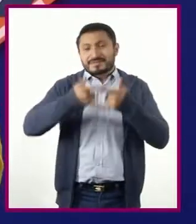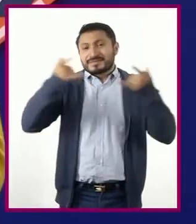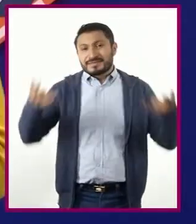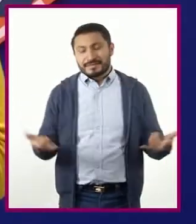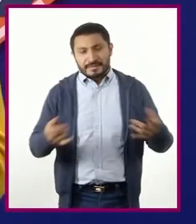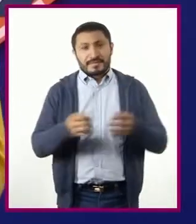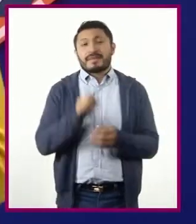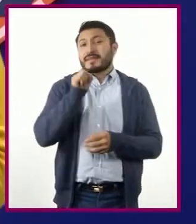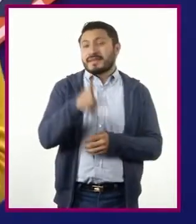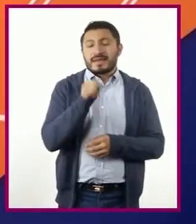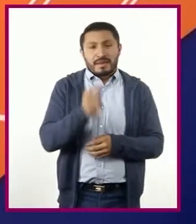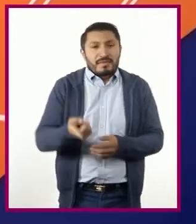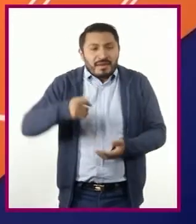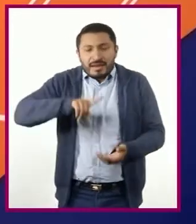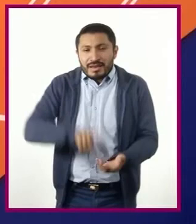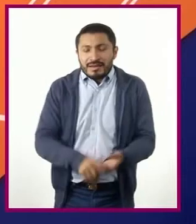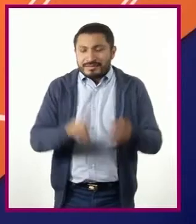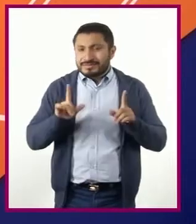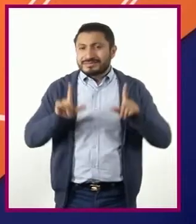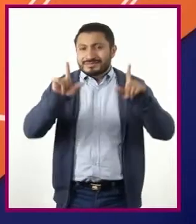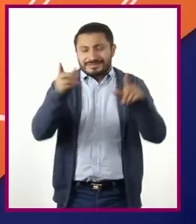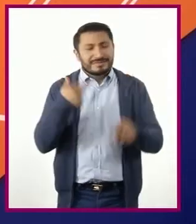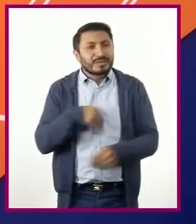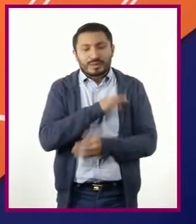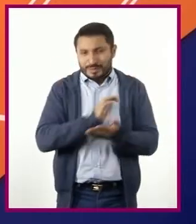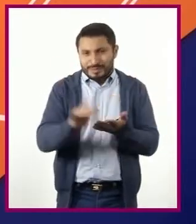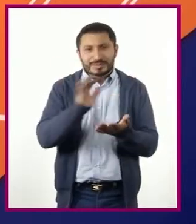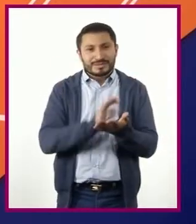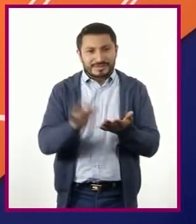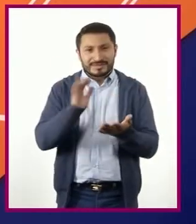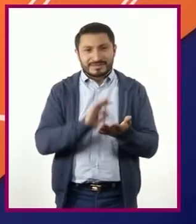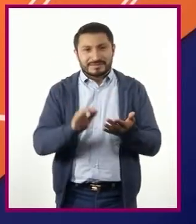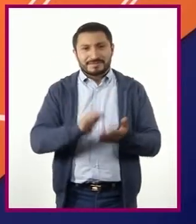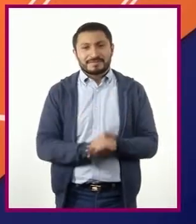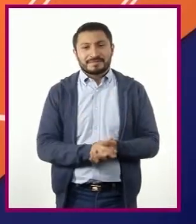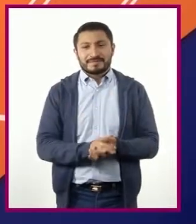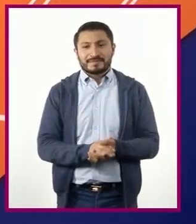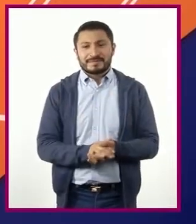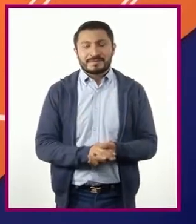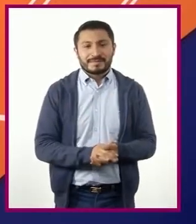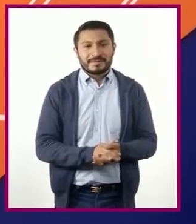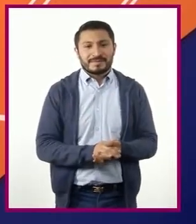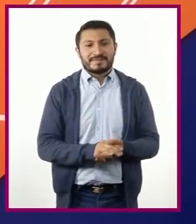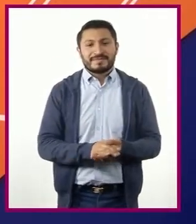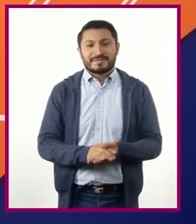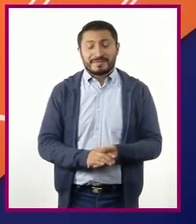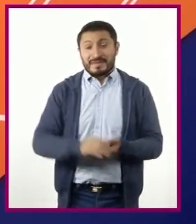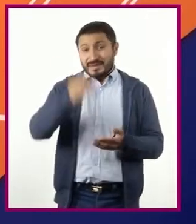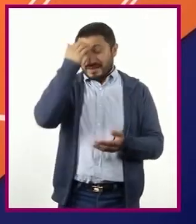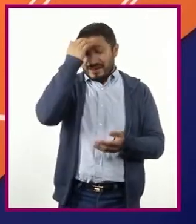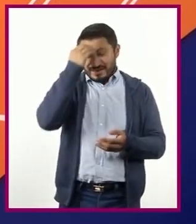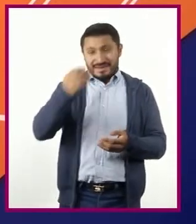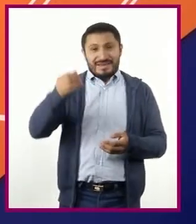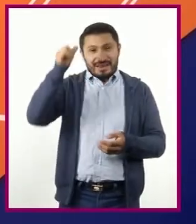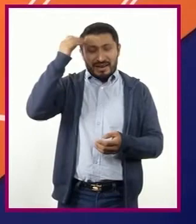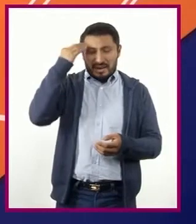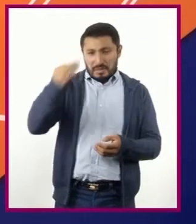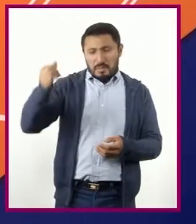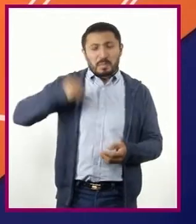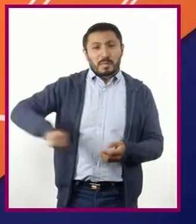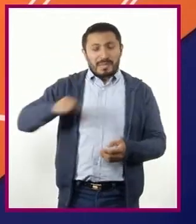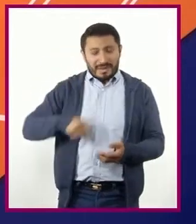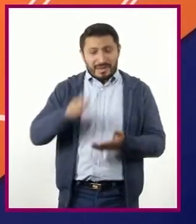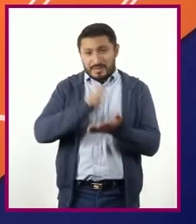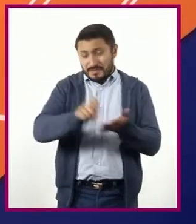Además está presente en el fragmento que leímos anteriormente. Para conocer bien el contexto de la época en la que fue escrita la obra, ¿qué